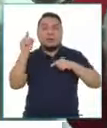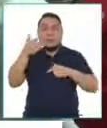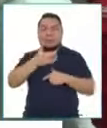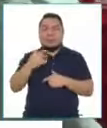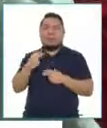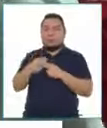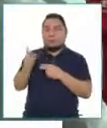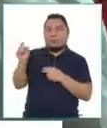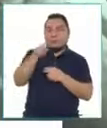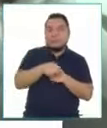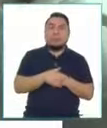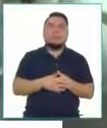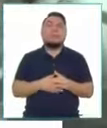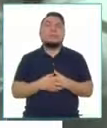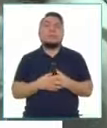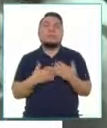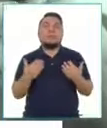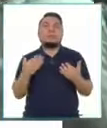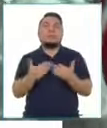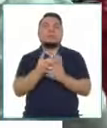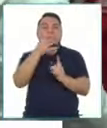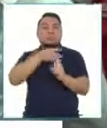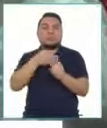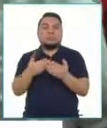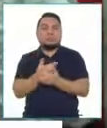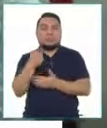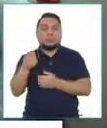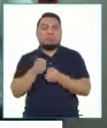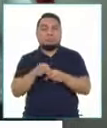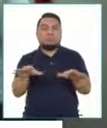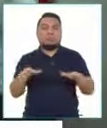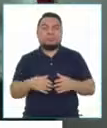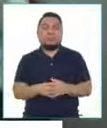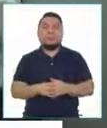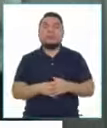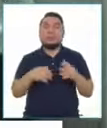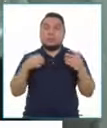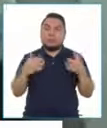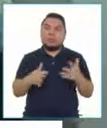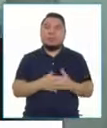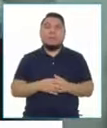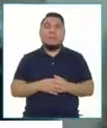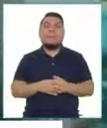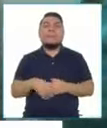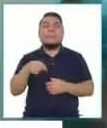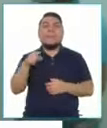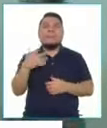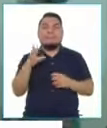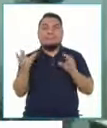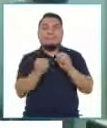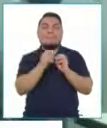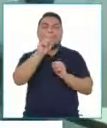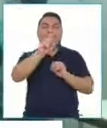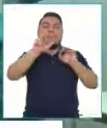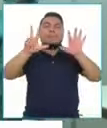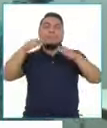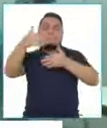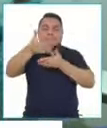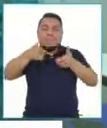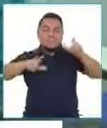procesamiento de pruebas moleculares, con el cual ya serían 18 laboratorios